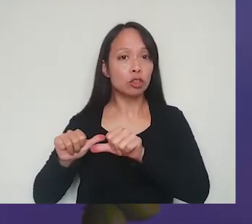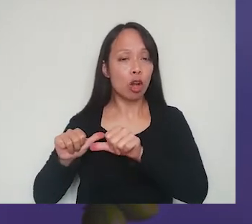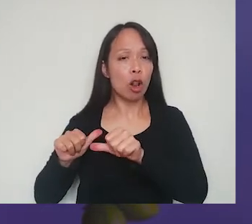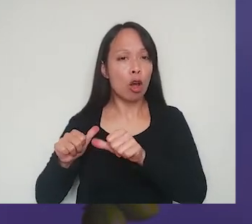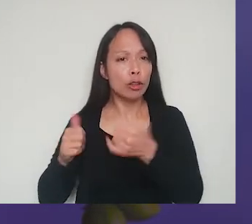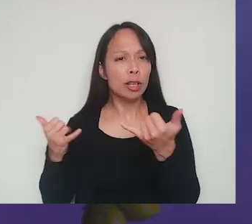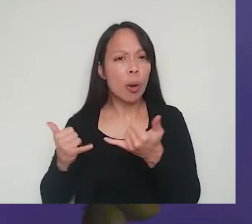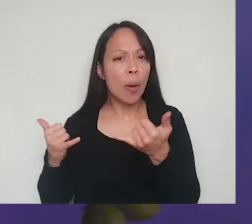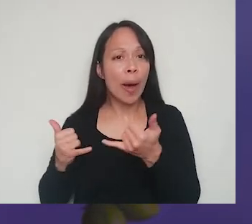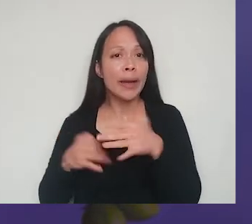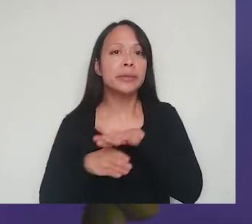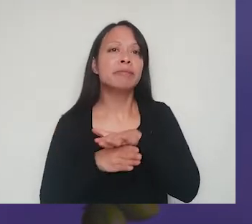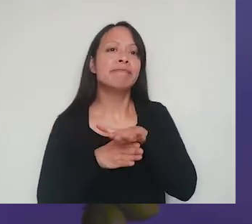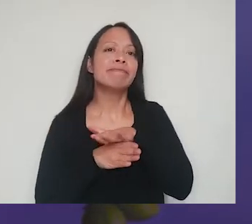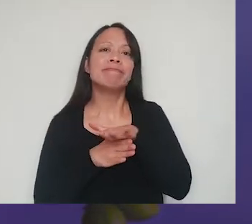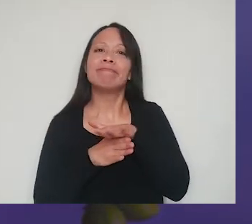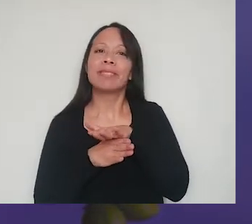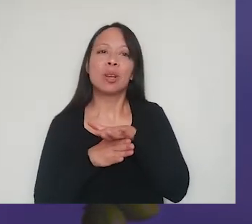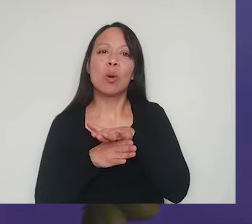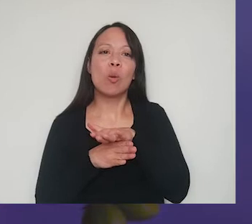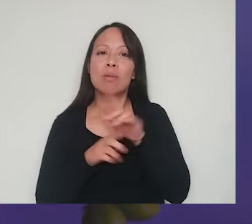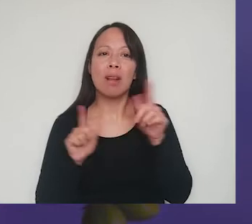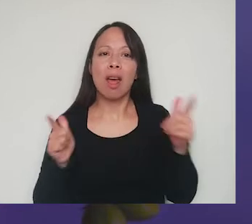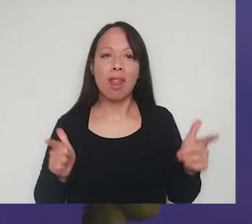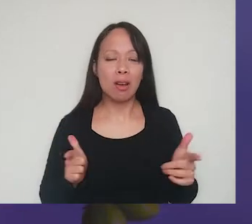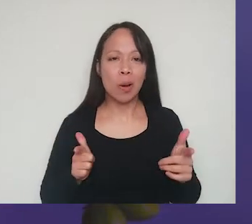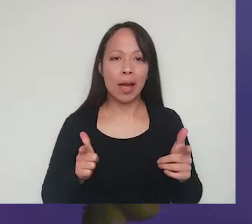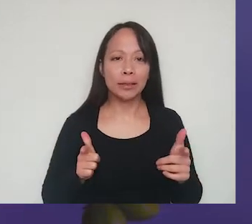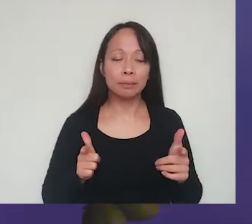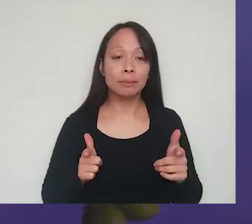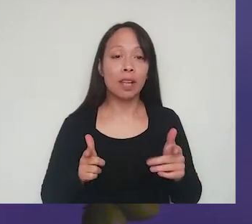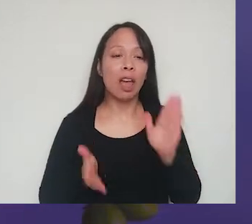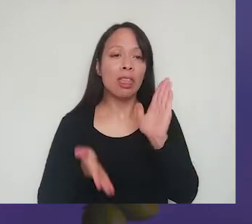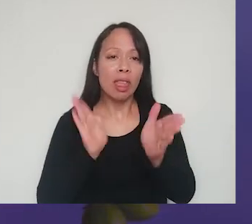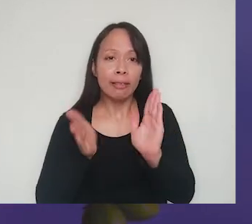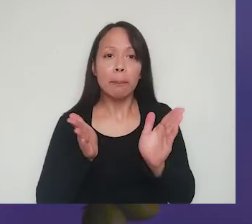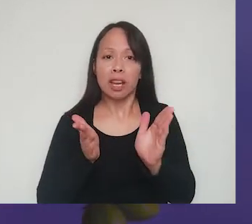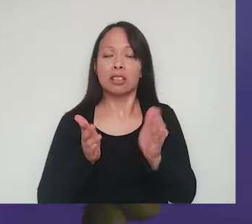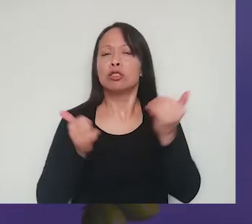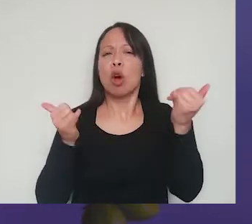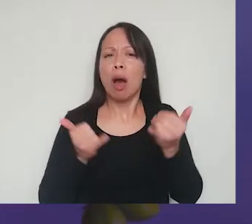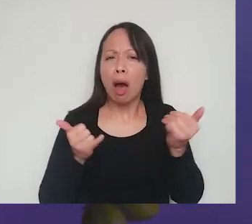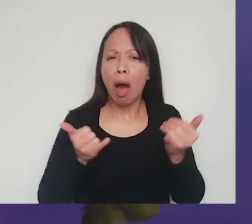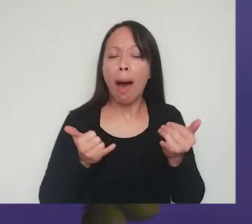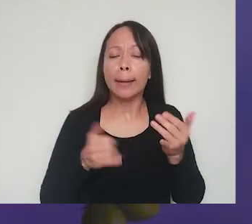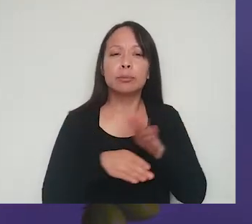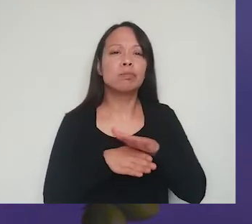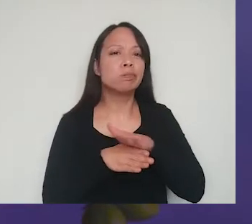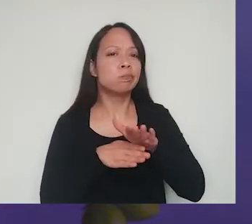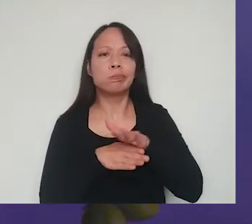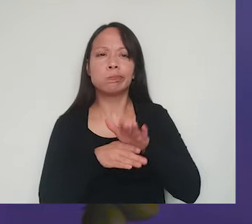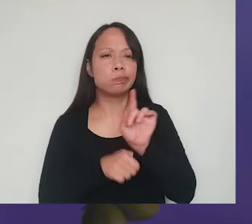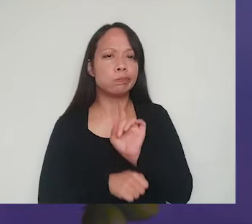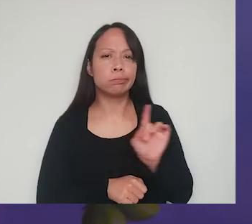otras, no tienen una cura definitiva. Es decir, tenemos tratamientos más o menos desarrollados, pero no hay una cura definitiva. En